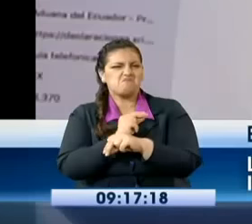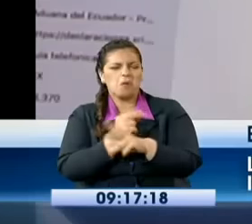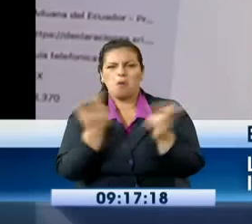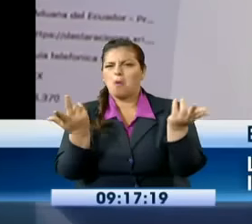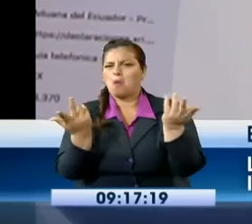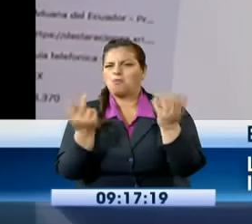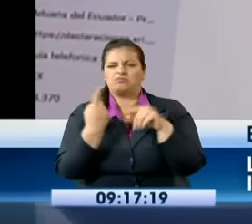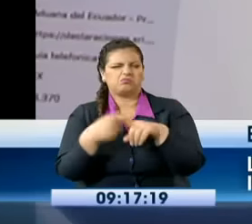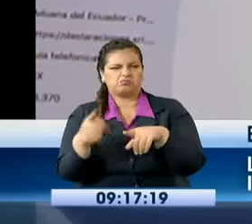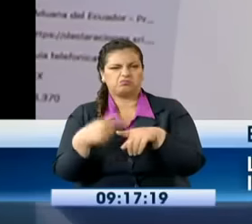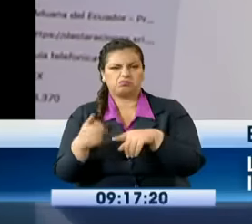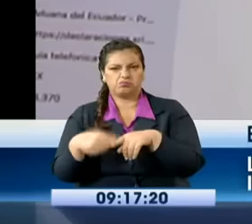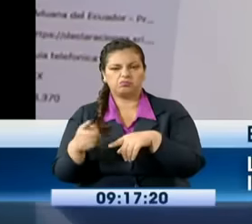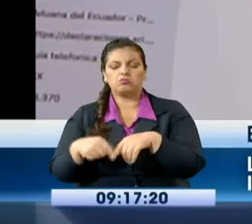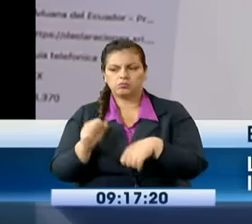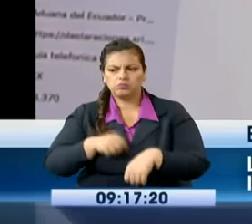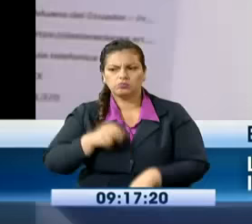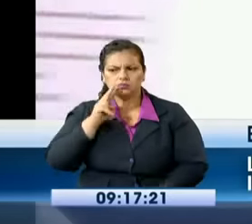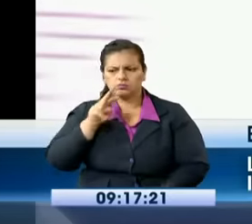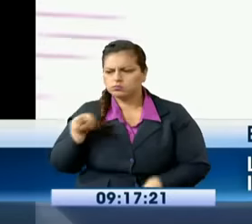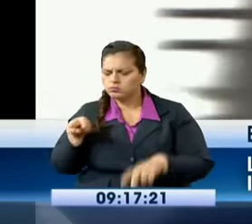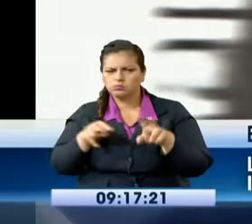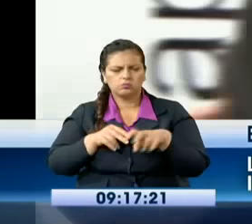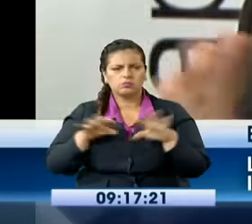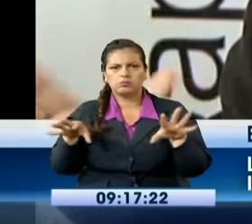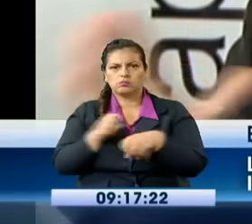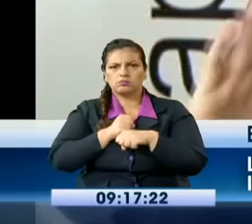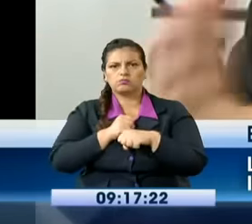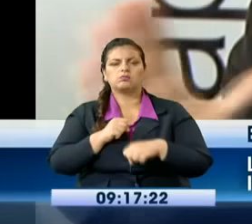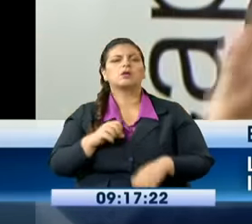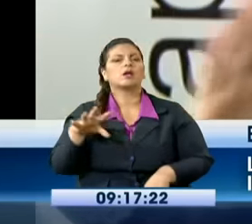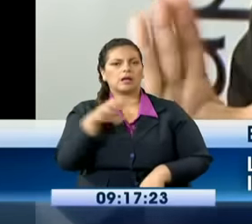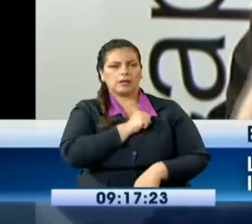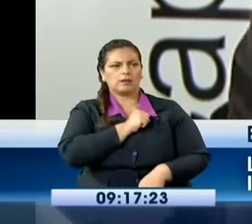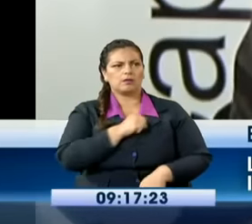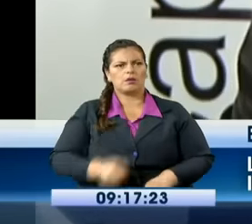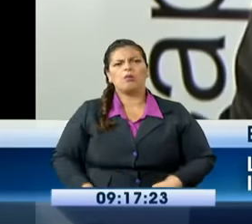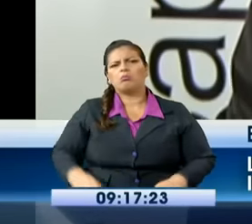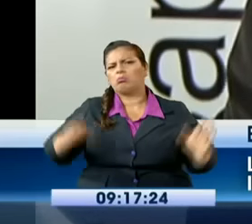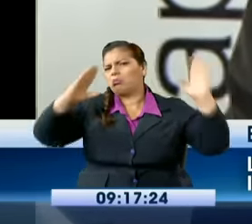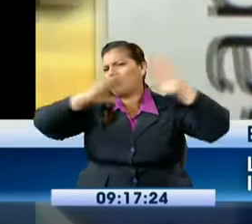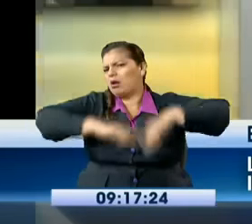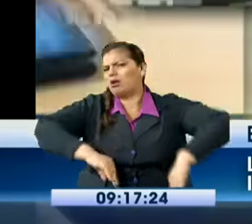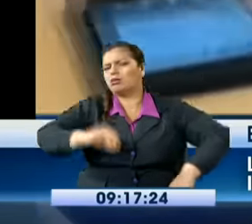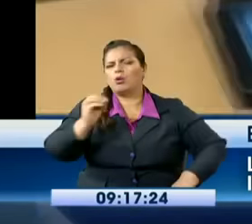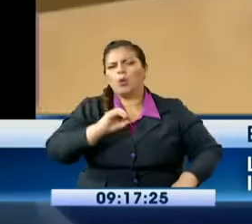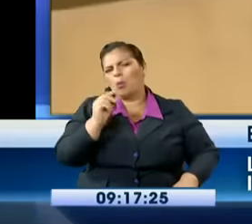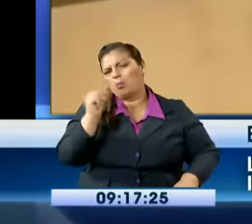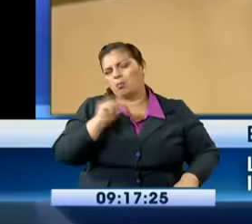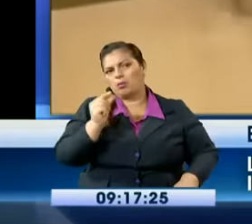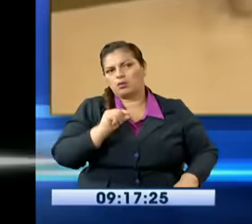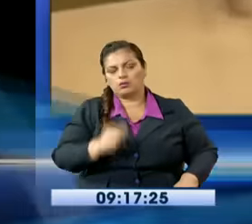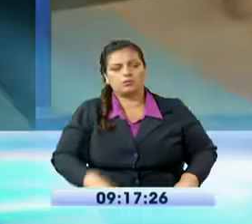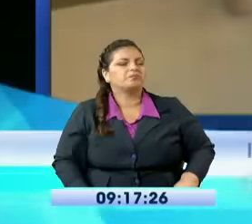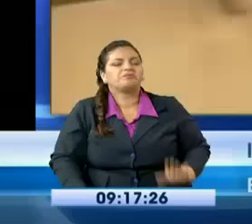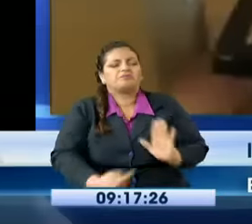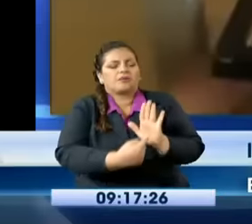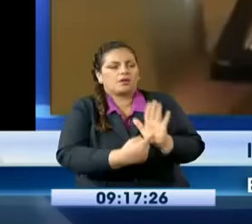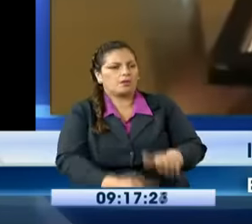de manera gratuita. Otros tienen un costo. Estos software están oscilando entre 30 y 40 dólares. Si un padre de pronto tiene